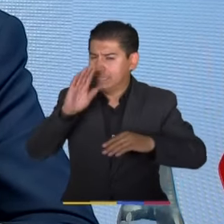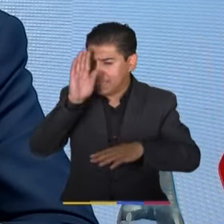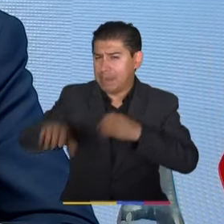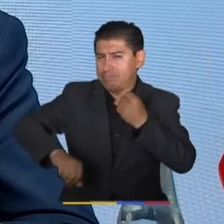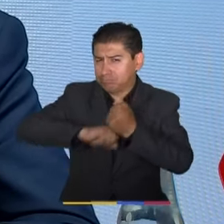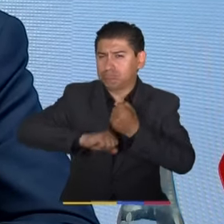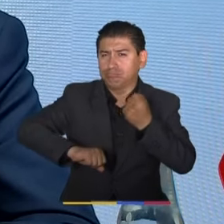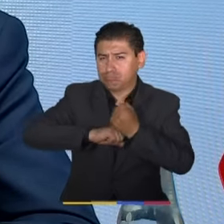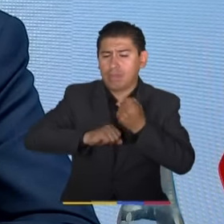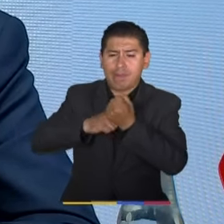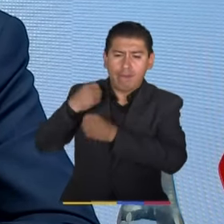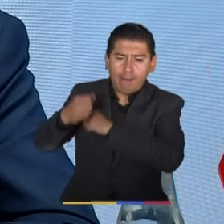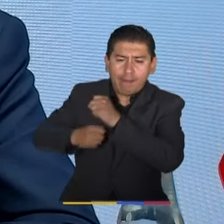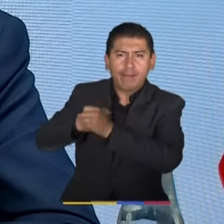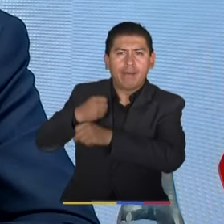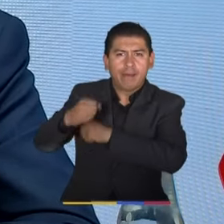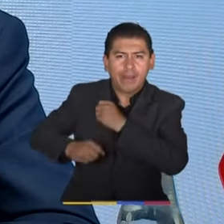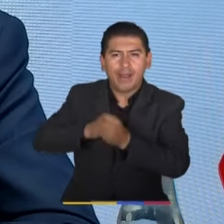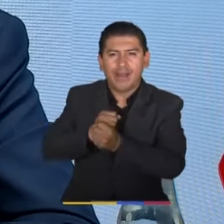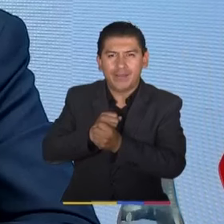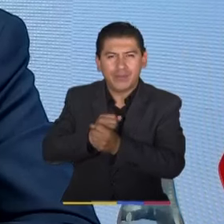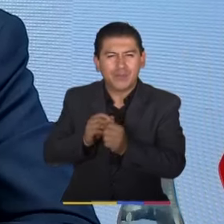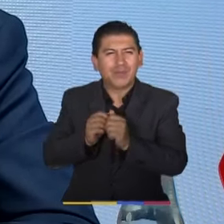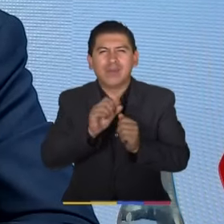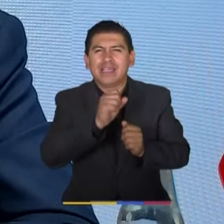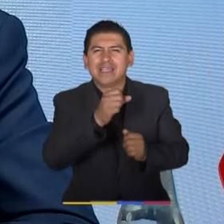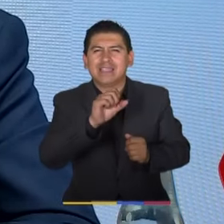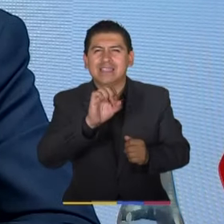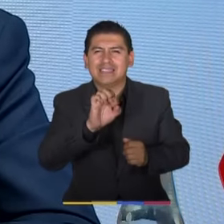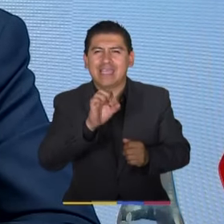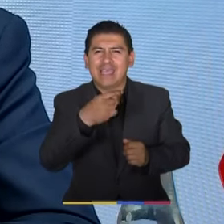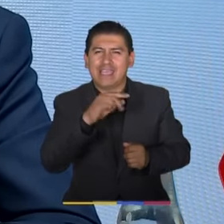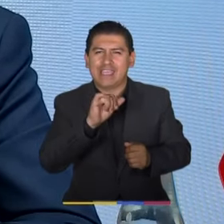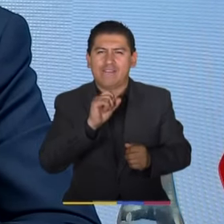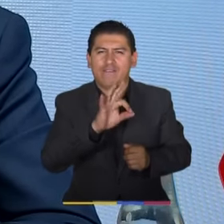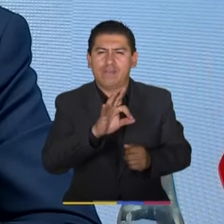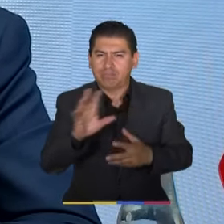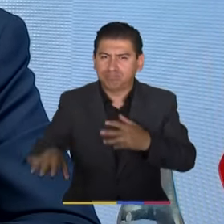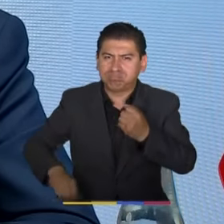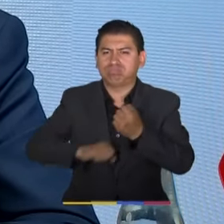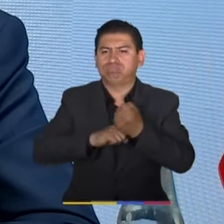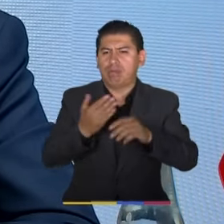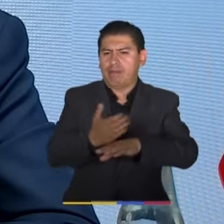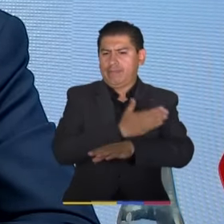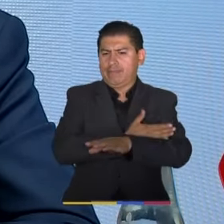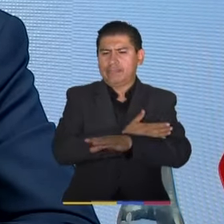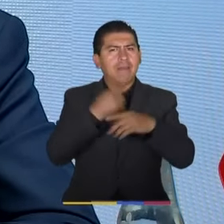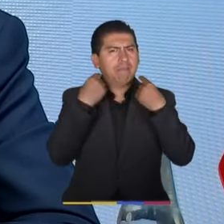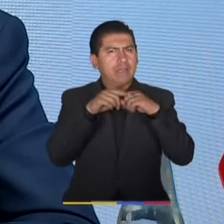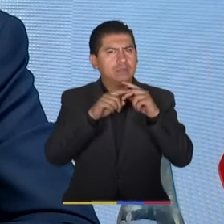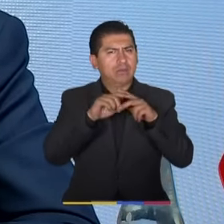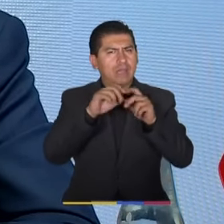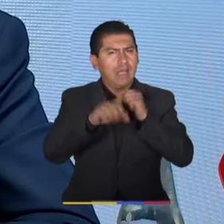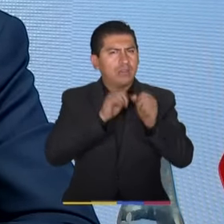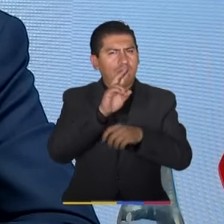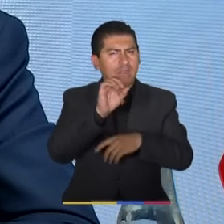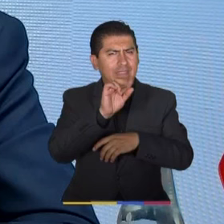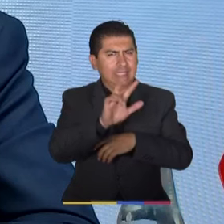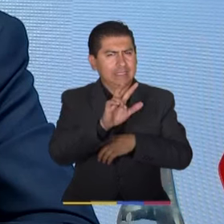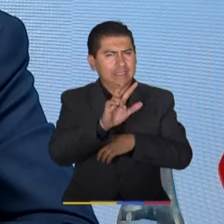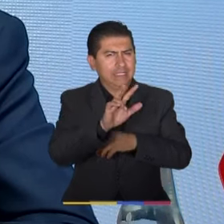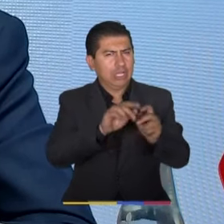el trabajo que ha desarrollado junto a la SEGIP durante este periodo, que se inició en marzo de 2023 y que